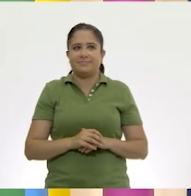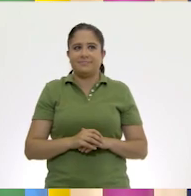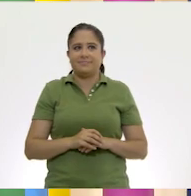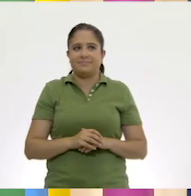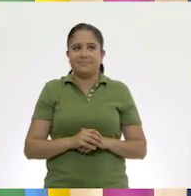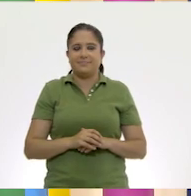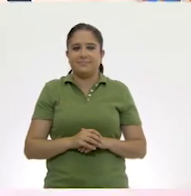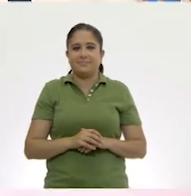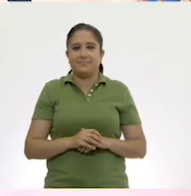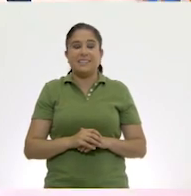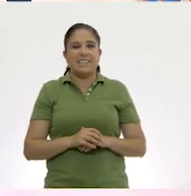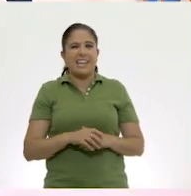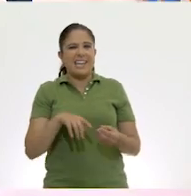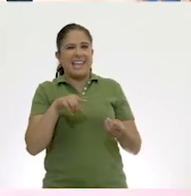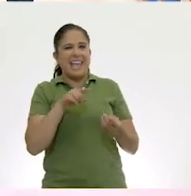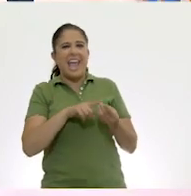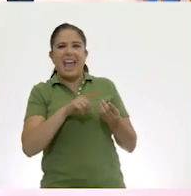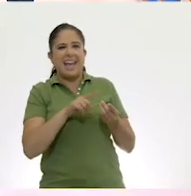quién